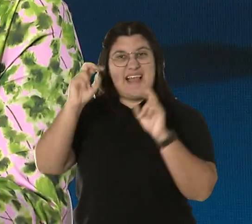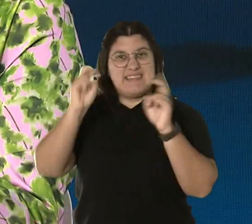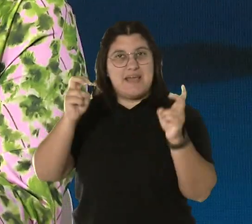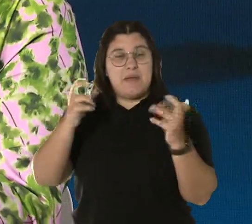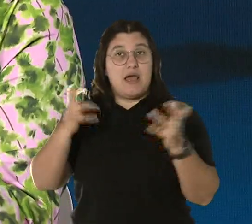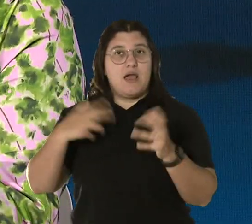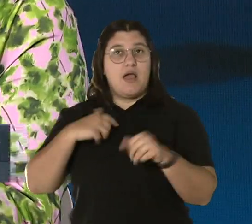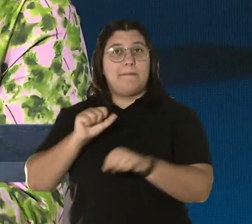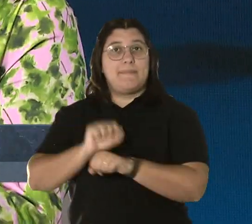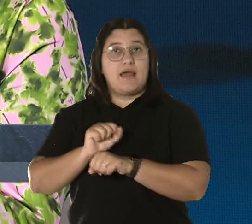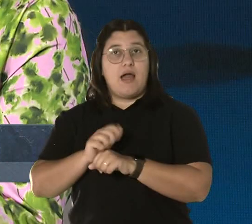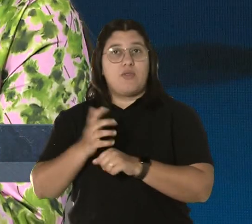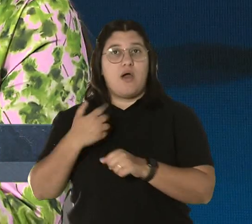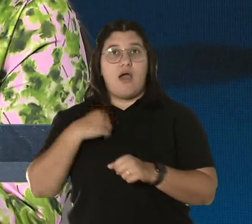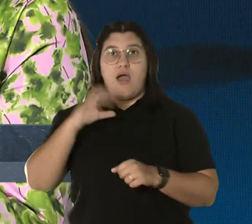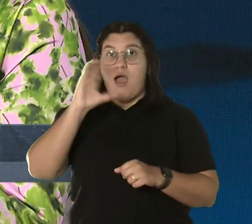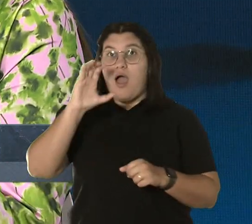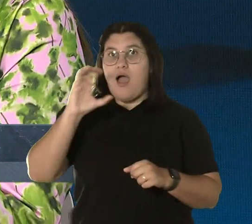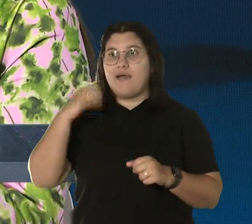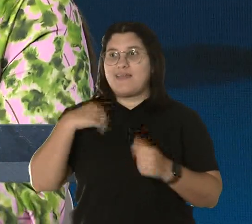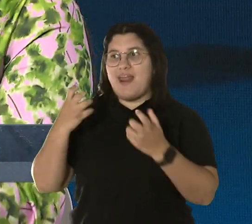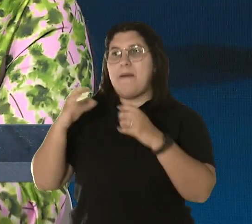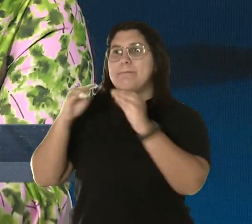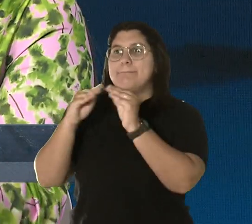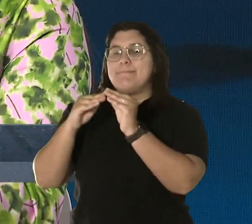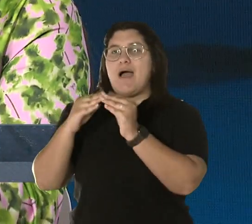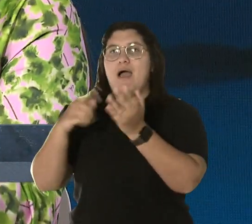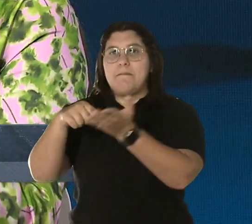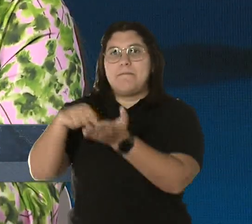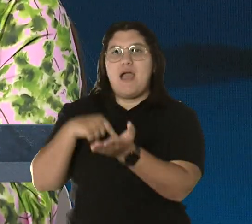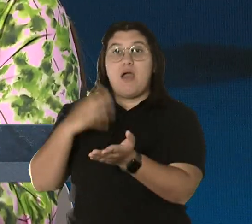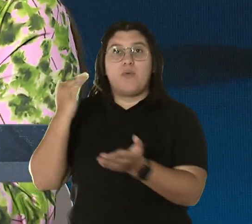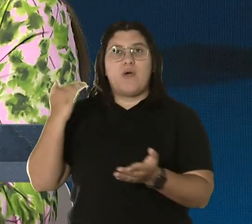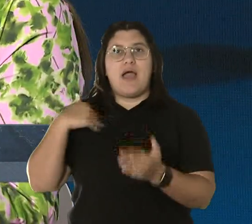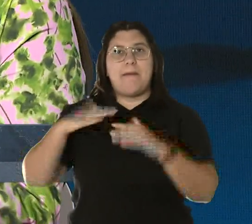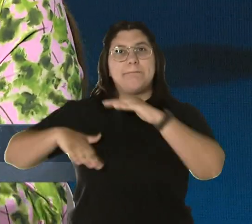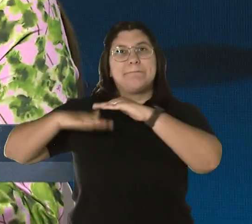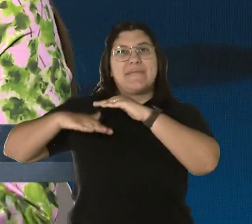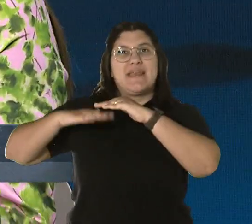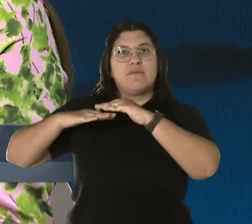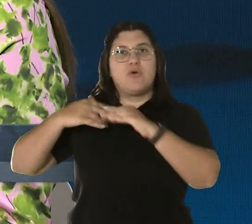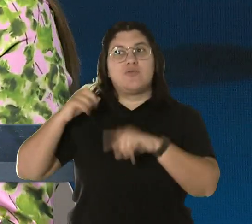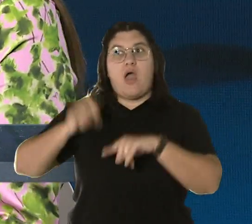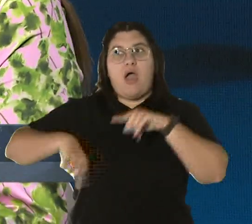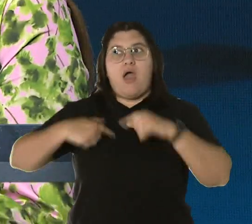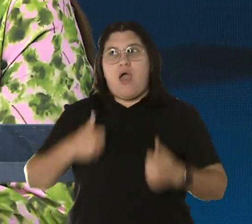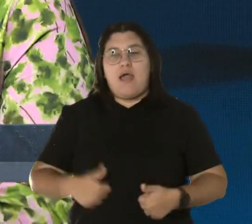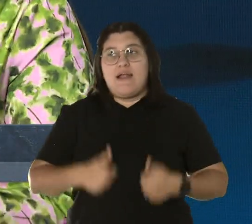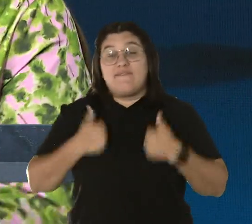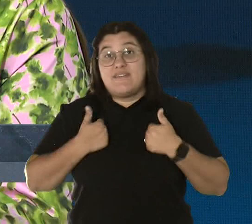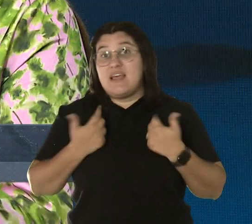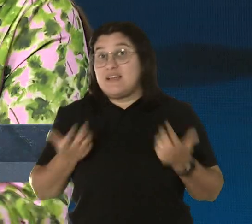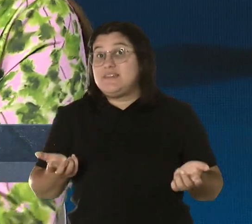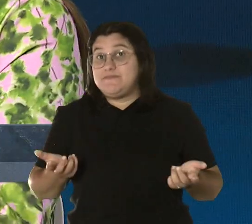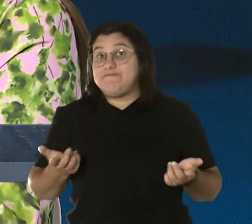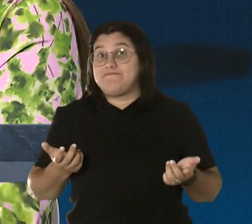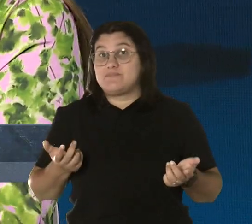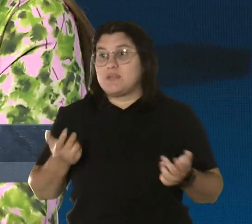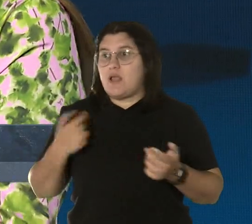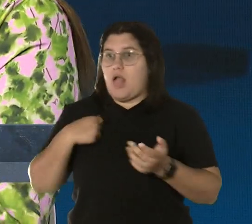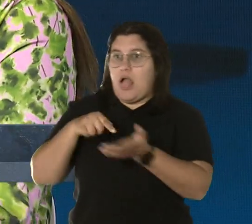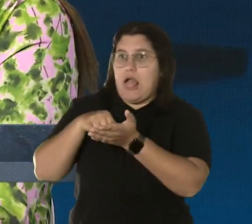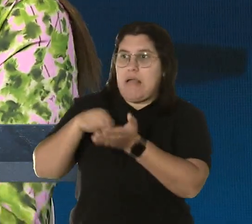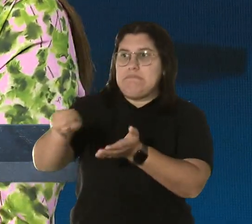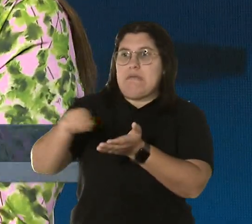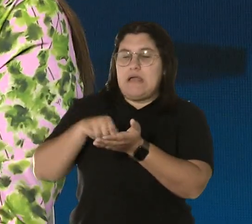empleados están buscando un salario mayor al mínimo federal, porque con un mínimo federal no pueden vivir, Así mismo es, no yo estoy les de da acuerdo. para pagar, como